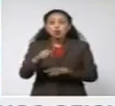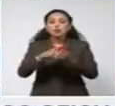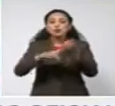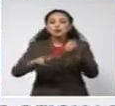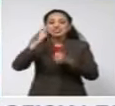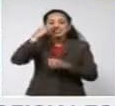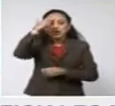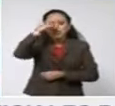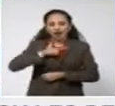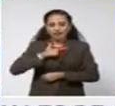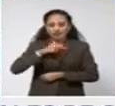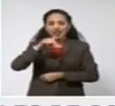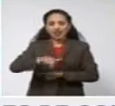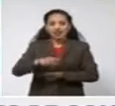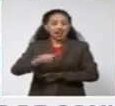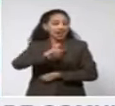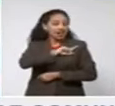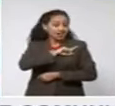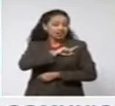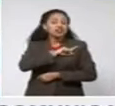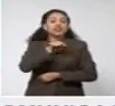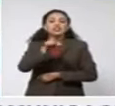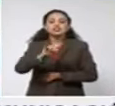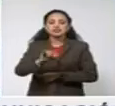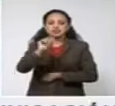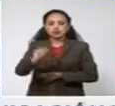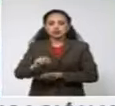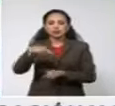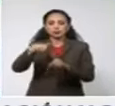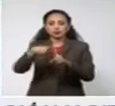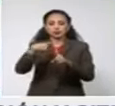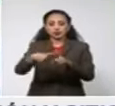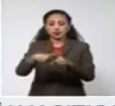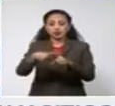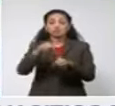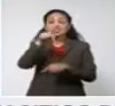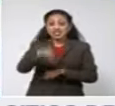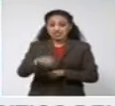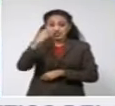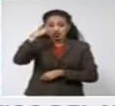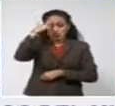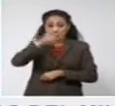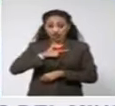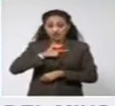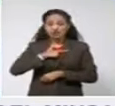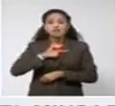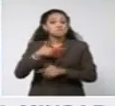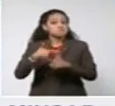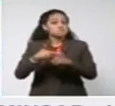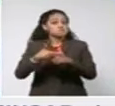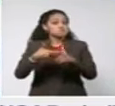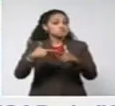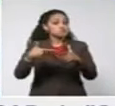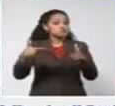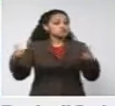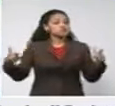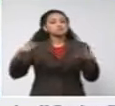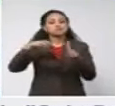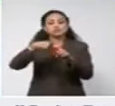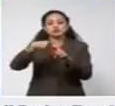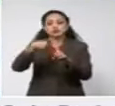Ávila, que hasta ayer sumaba 16 enfermos. En ese territorio, Ciego de Ávila, el de más alta tasa de incidencia de casos